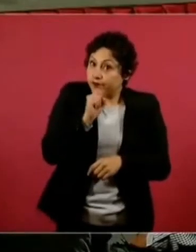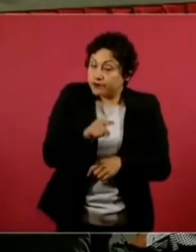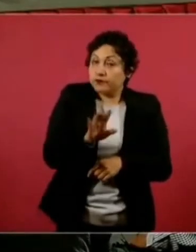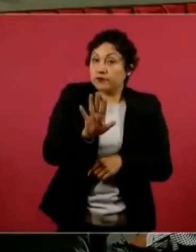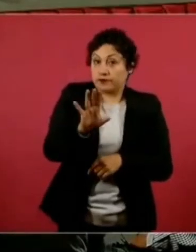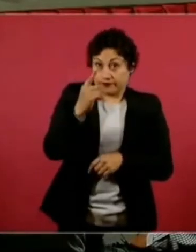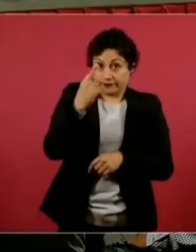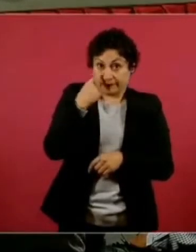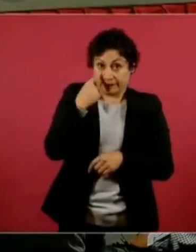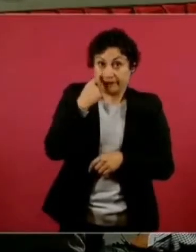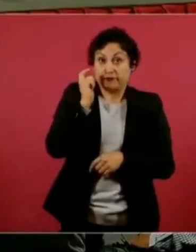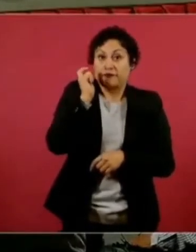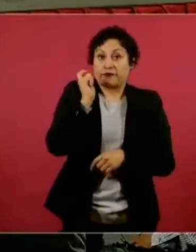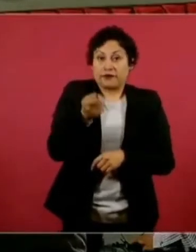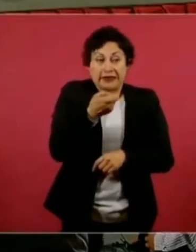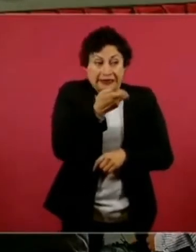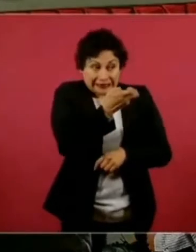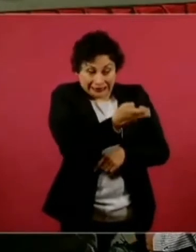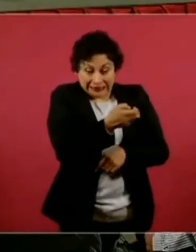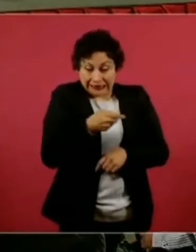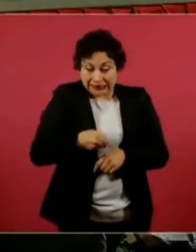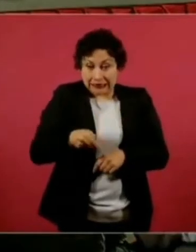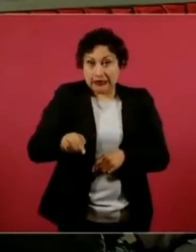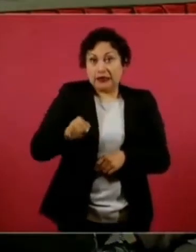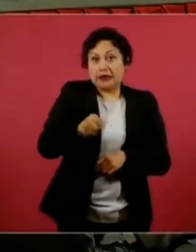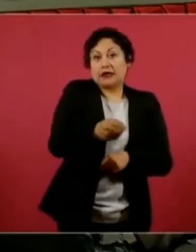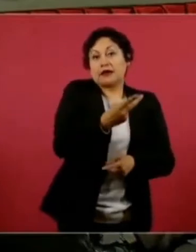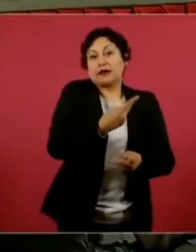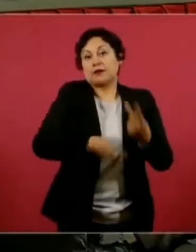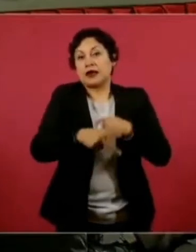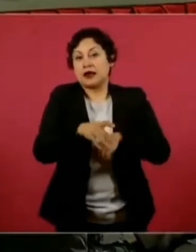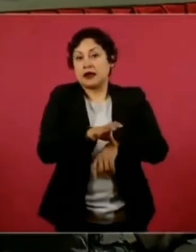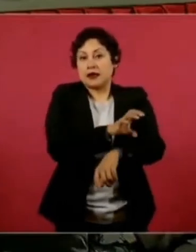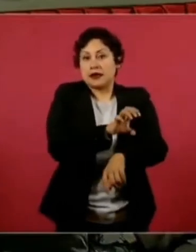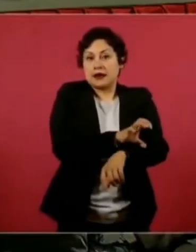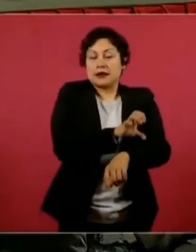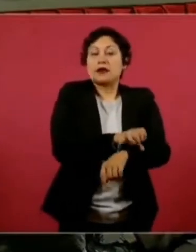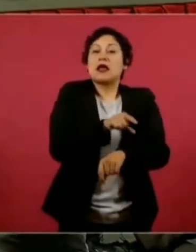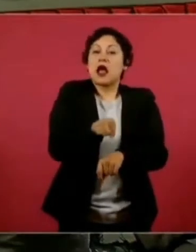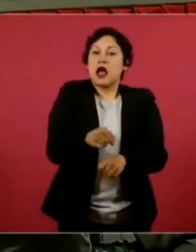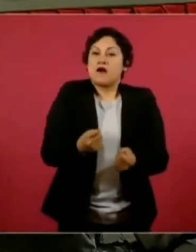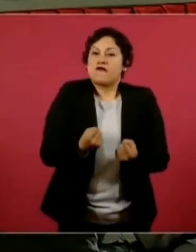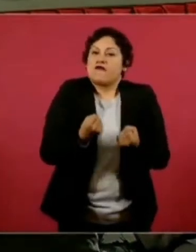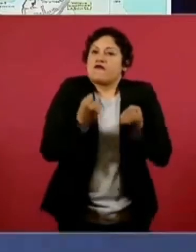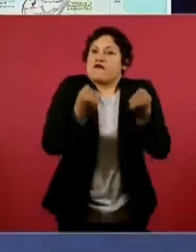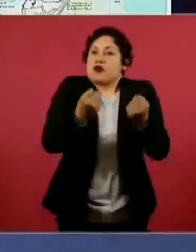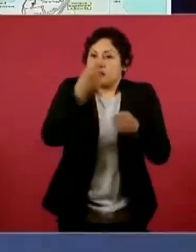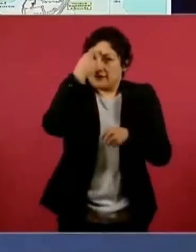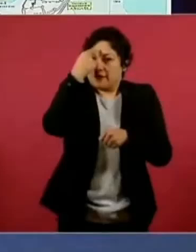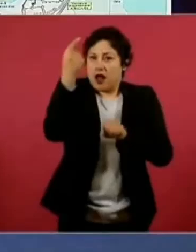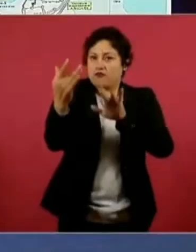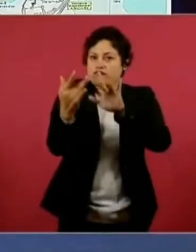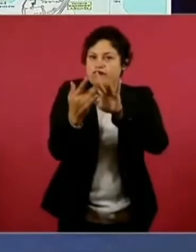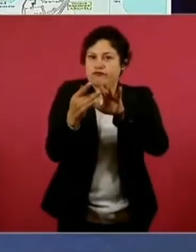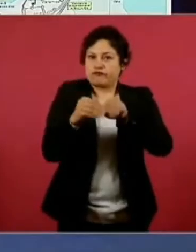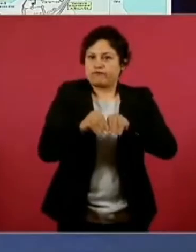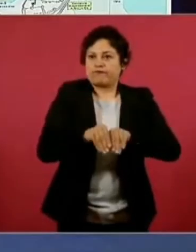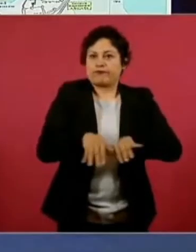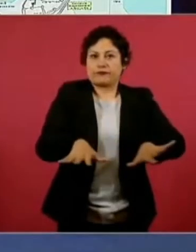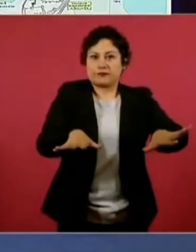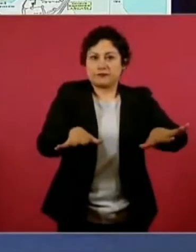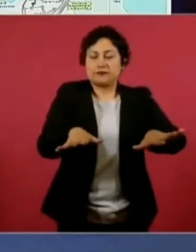necesitamos sacar toda esa generación con este tipo de enlaces, este tipo de voltajes, manteniendo